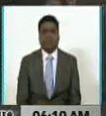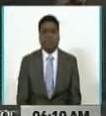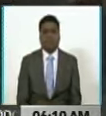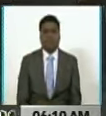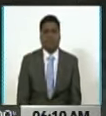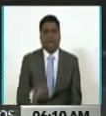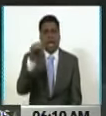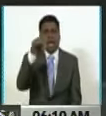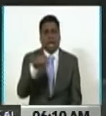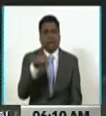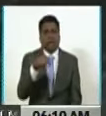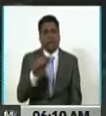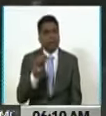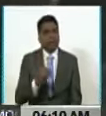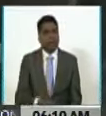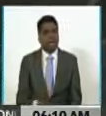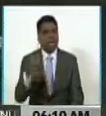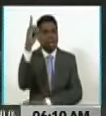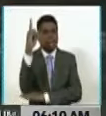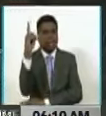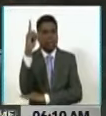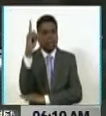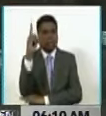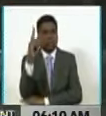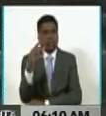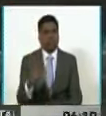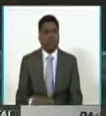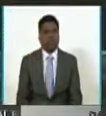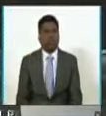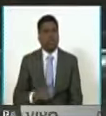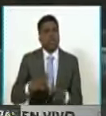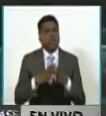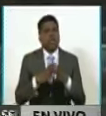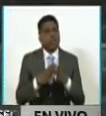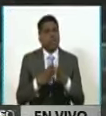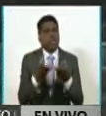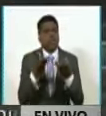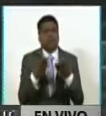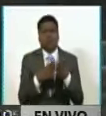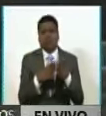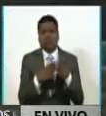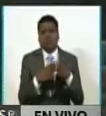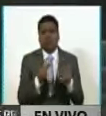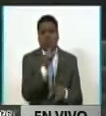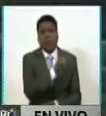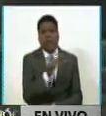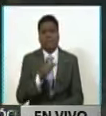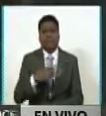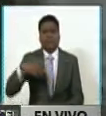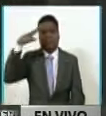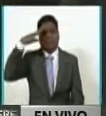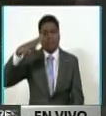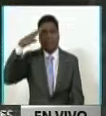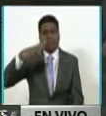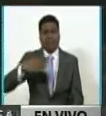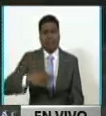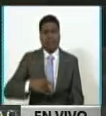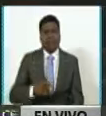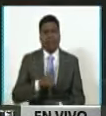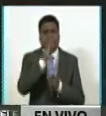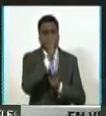Acá, recordemos, en el Panteón Nacional se encuentran todas las autoridades del gabinete ejecutivo